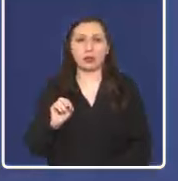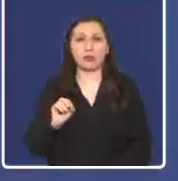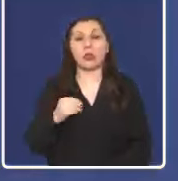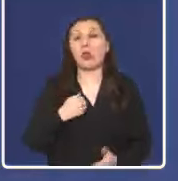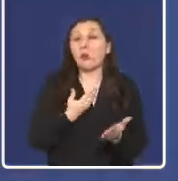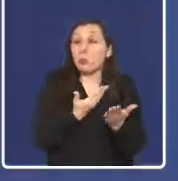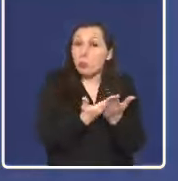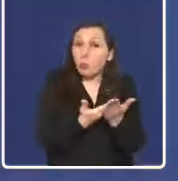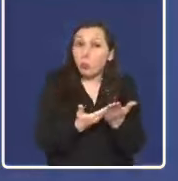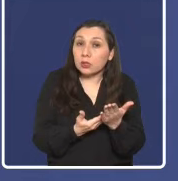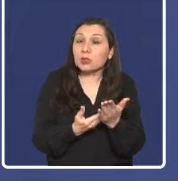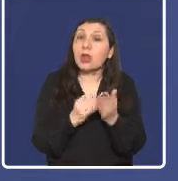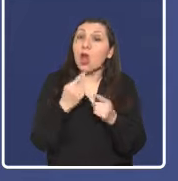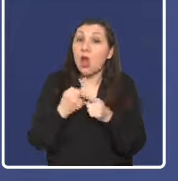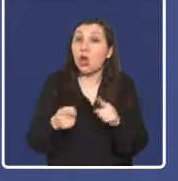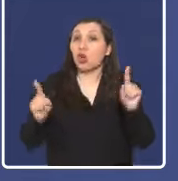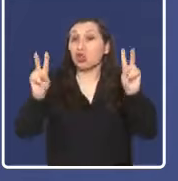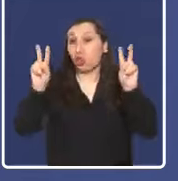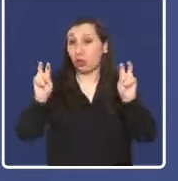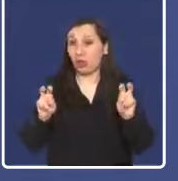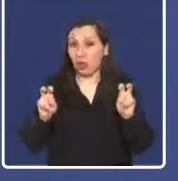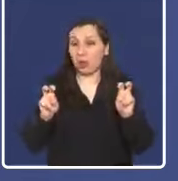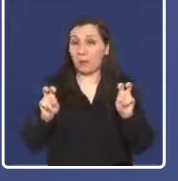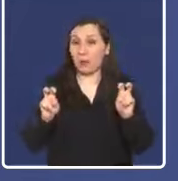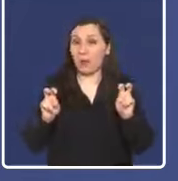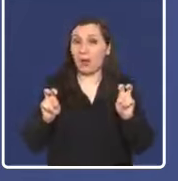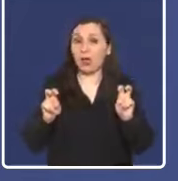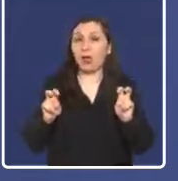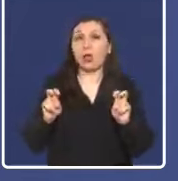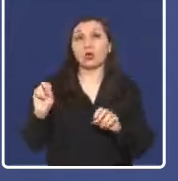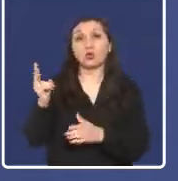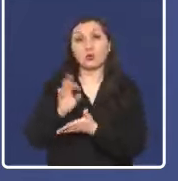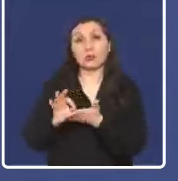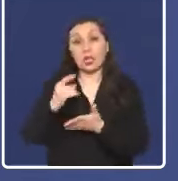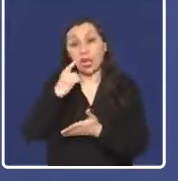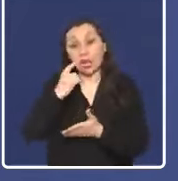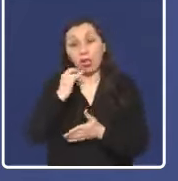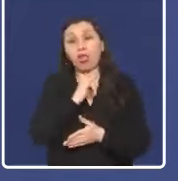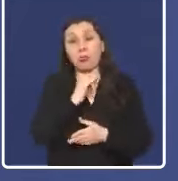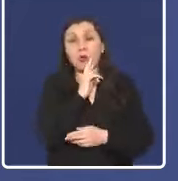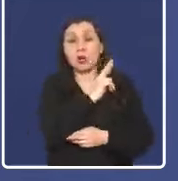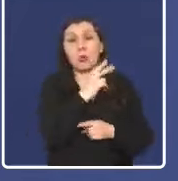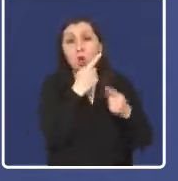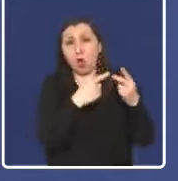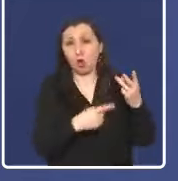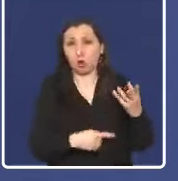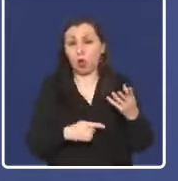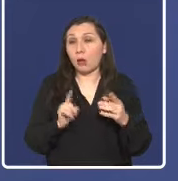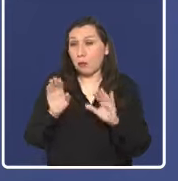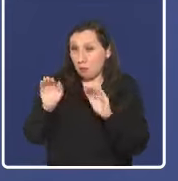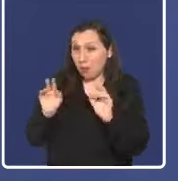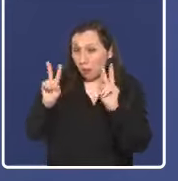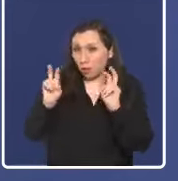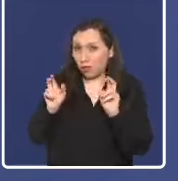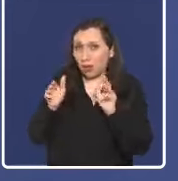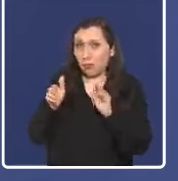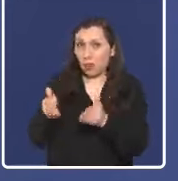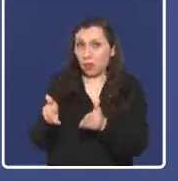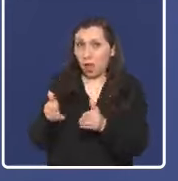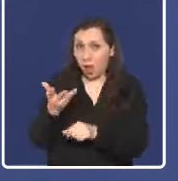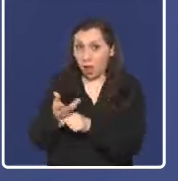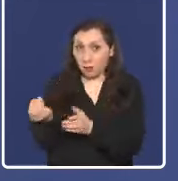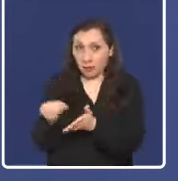les propongo que si hay alguna otra pregunta relativa al caso del subsecretario, después puedo contestar esas otras preguntas. Si hay alguna otra pregunta